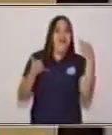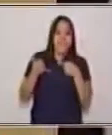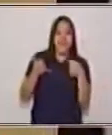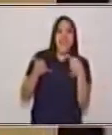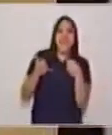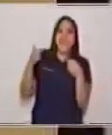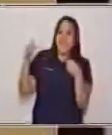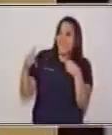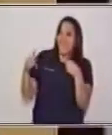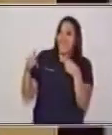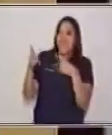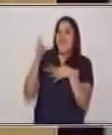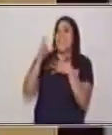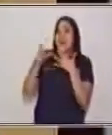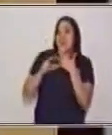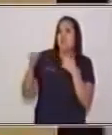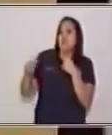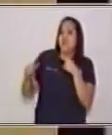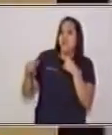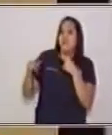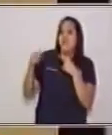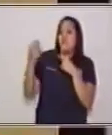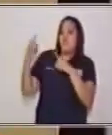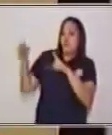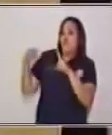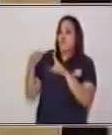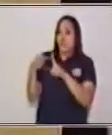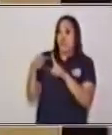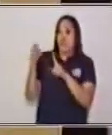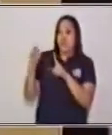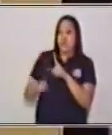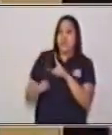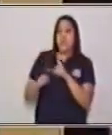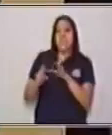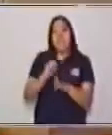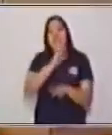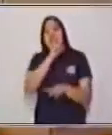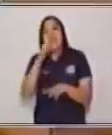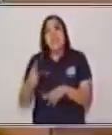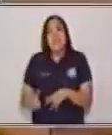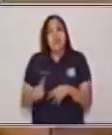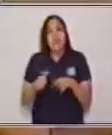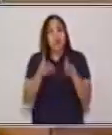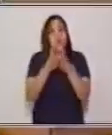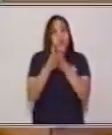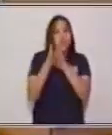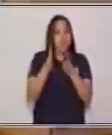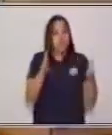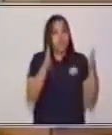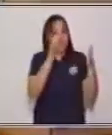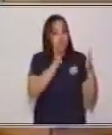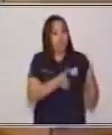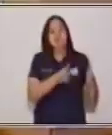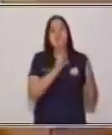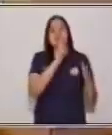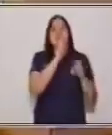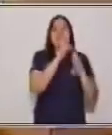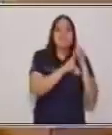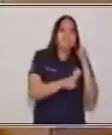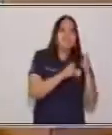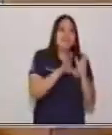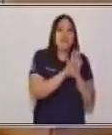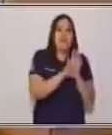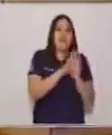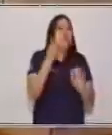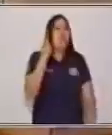objeto indirecto. Y el circunstancial, como lo mencionamos en la clase anterior, aplica las interrogantes ¿dónde?,